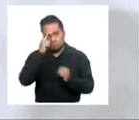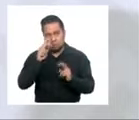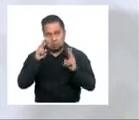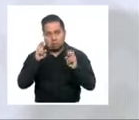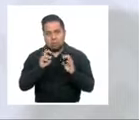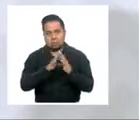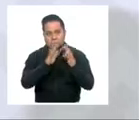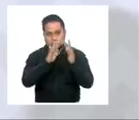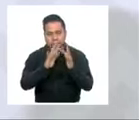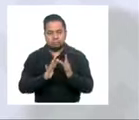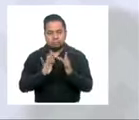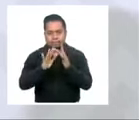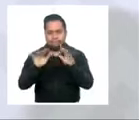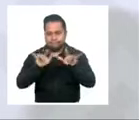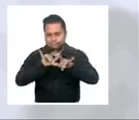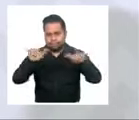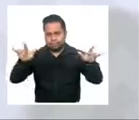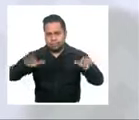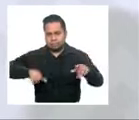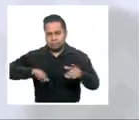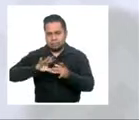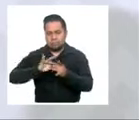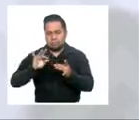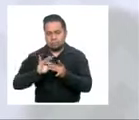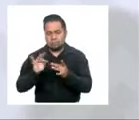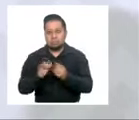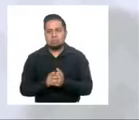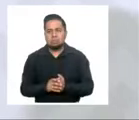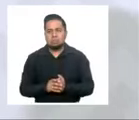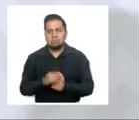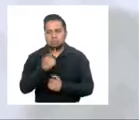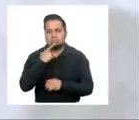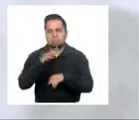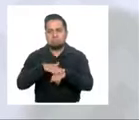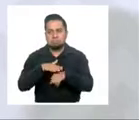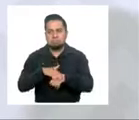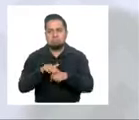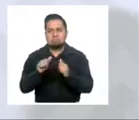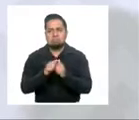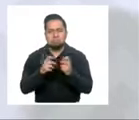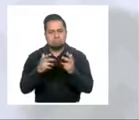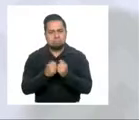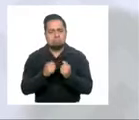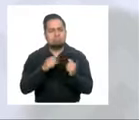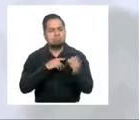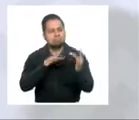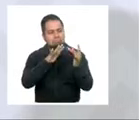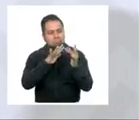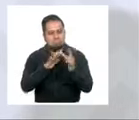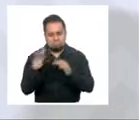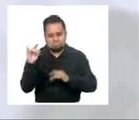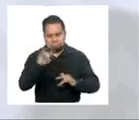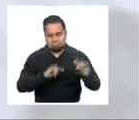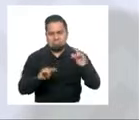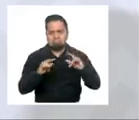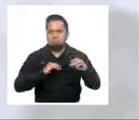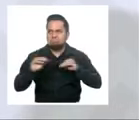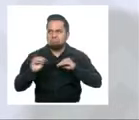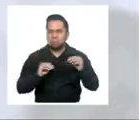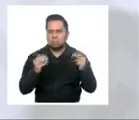la conectividad, que ya había hablado al respecto. Decirles que a través de estas frecuencias se han